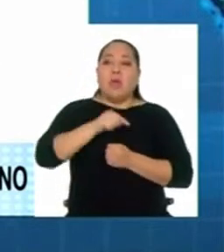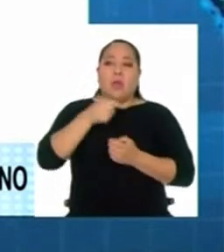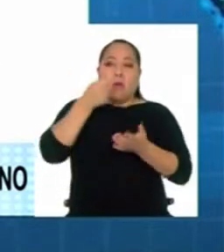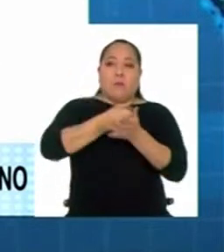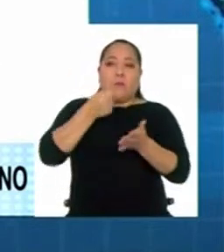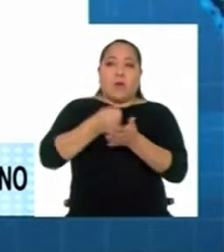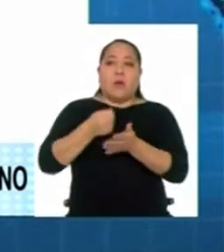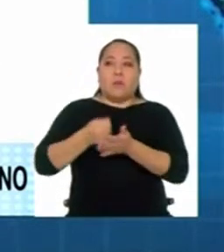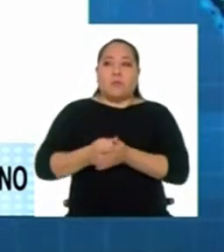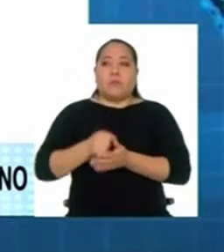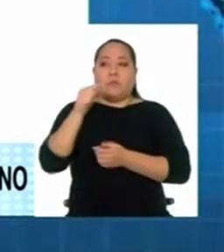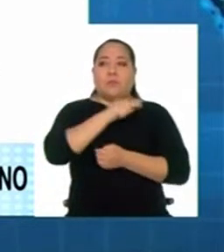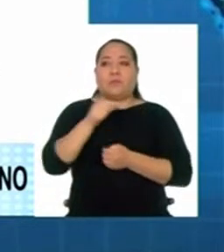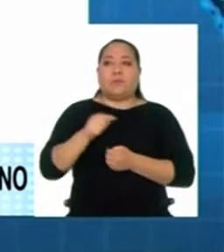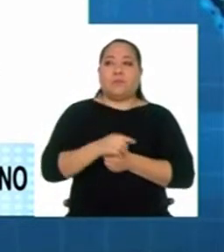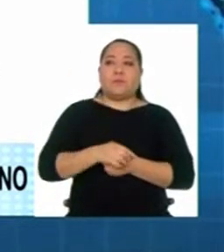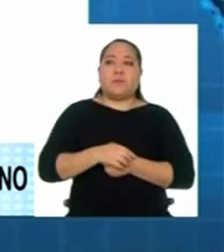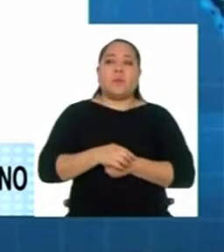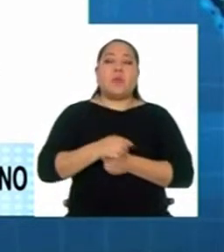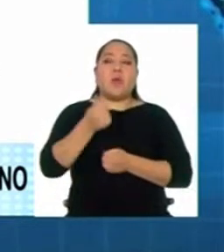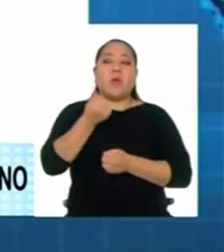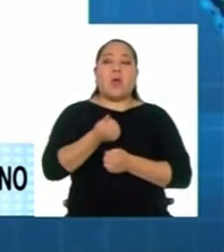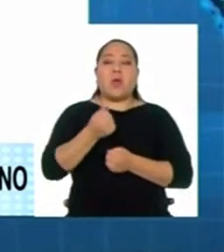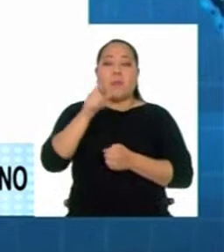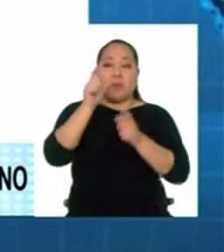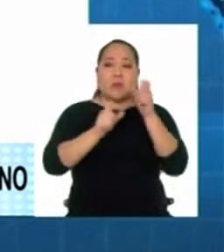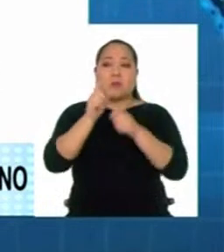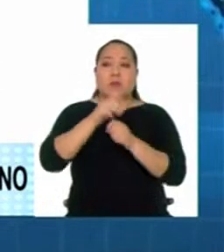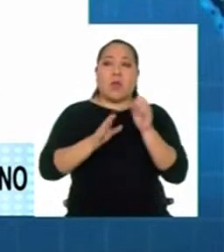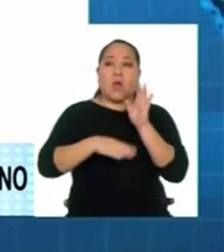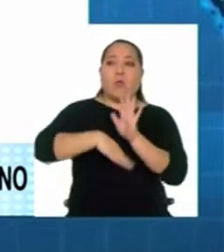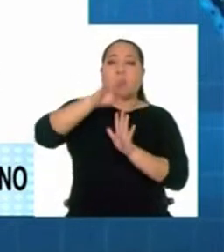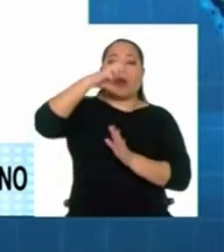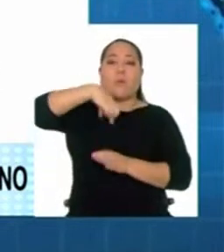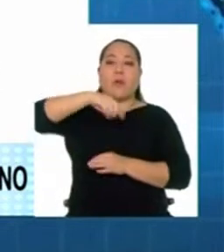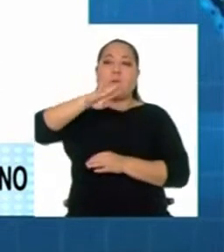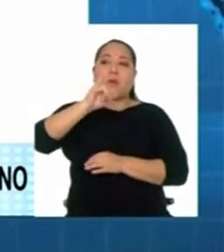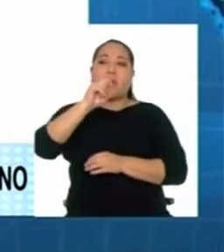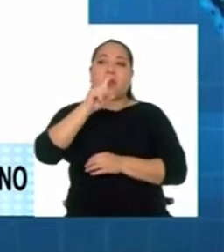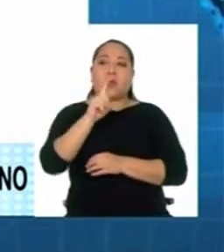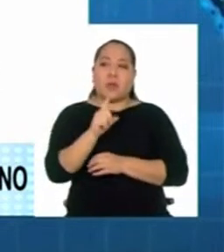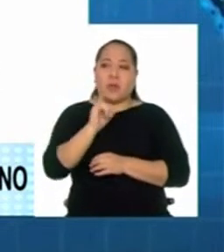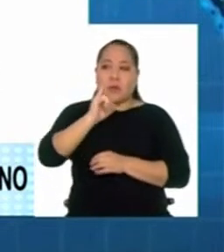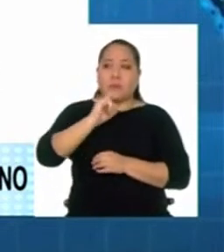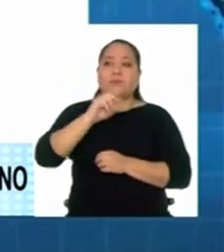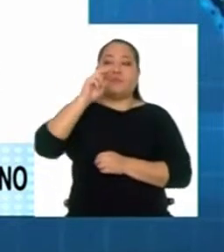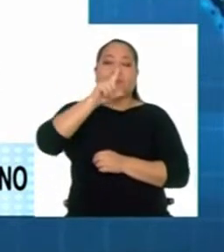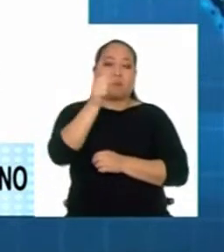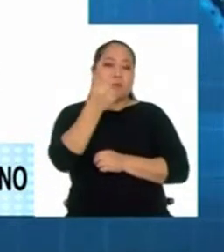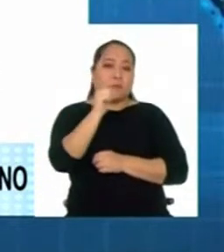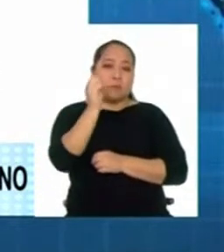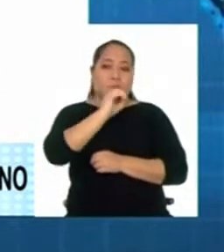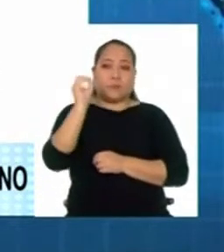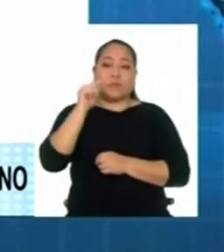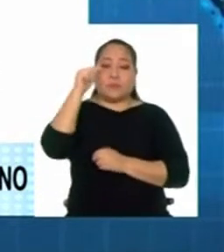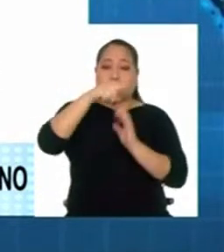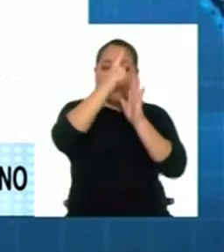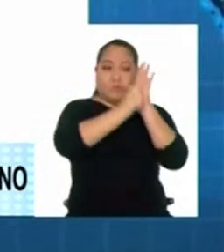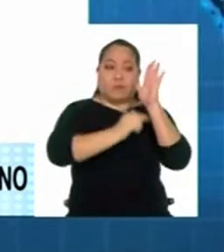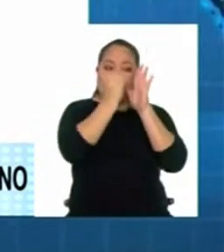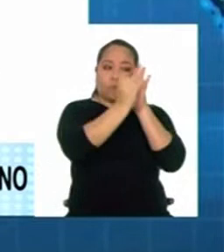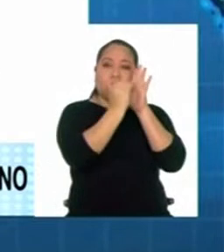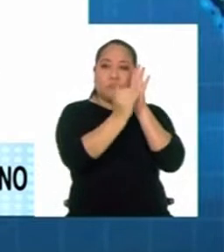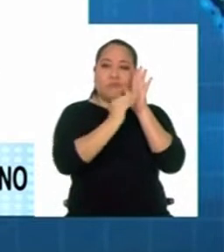de pensiones a afiliados con 10 a 15 años de aportes, meta de crecimiento del PBI de más de 10% para el 2021. Esta es la agenda que interesa a los peruanos y que